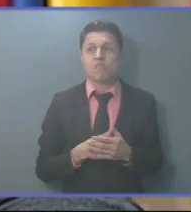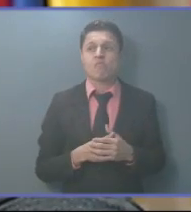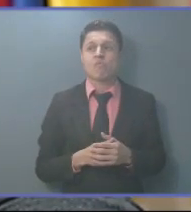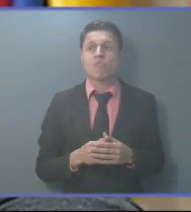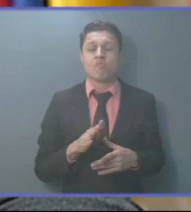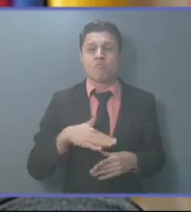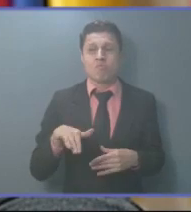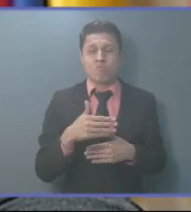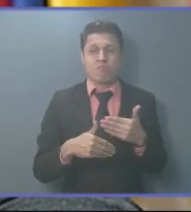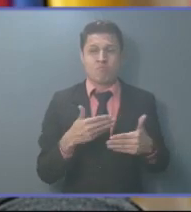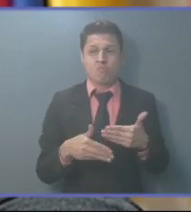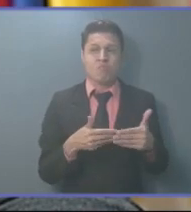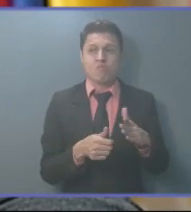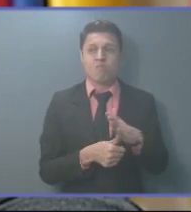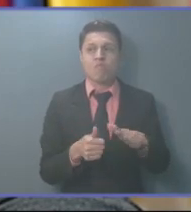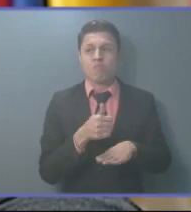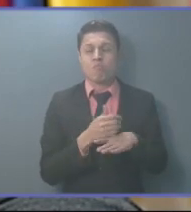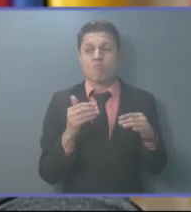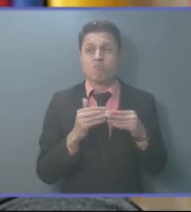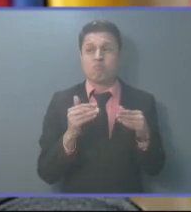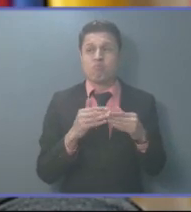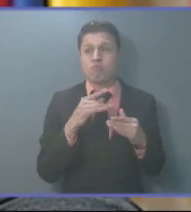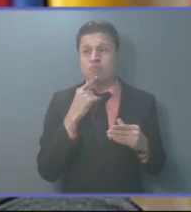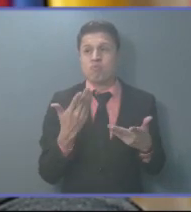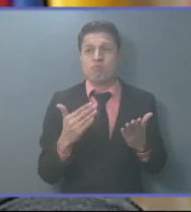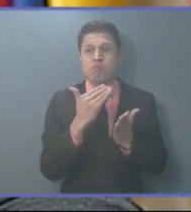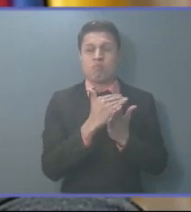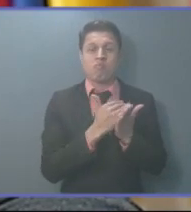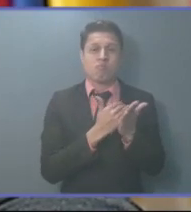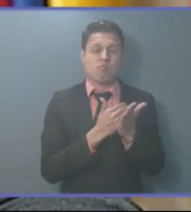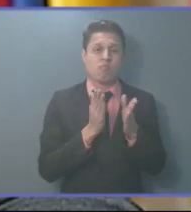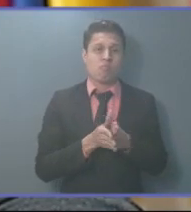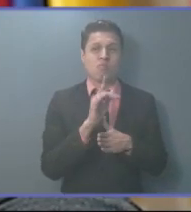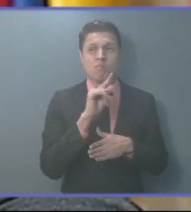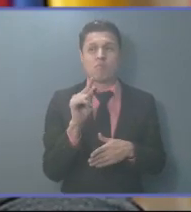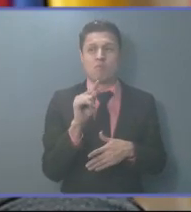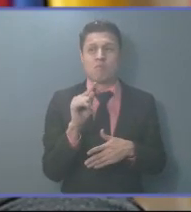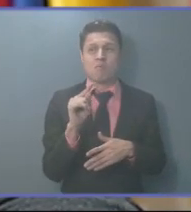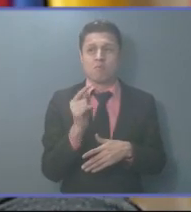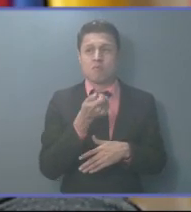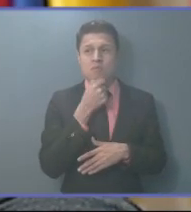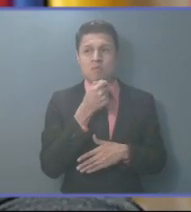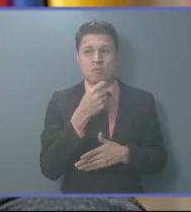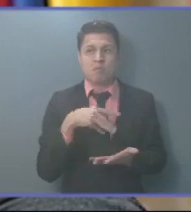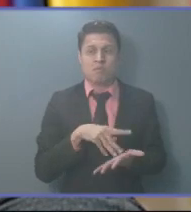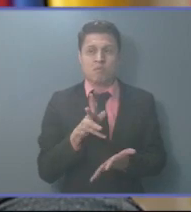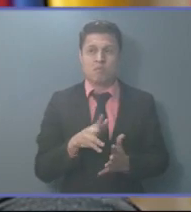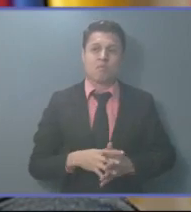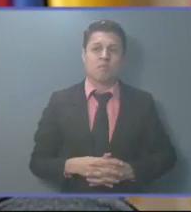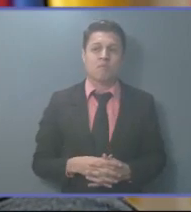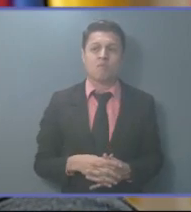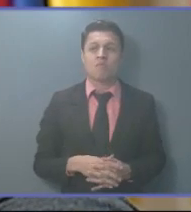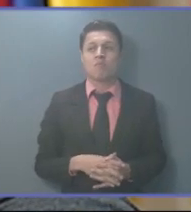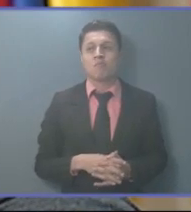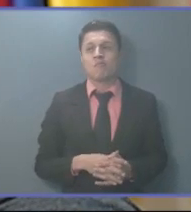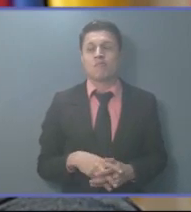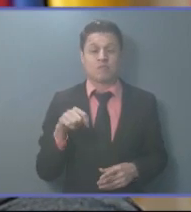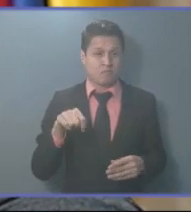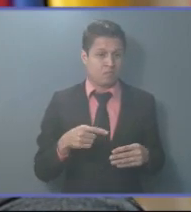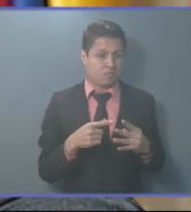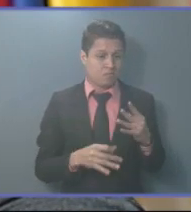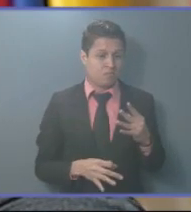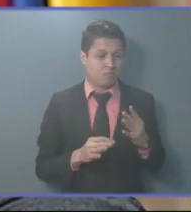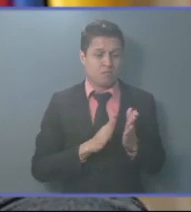sede administrativa inclusive aquellas programadas por el instituto de acceso a la información pública quedan excluidos de esta